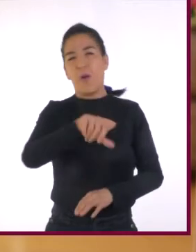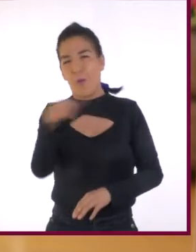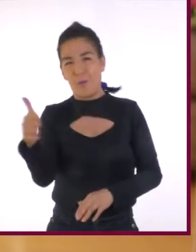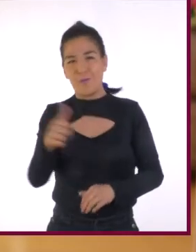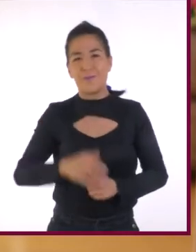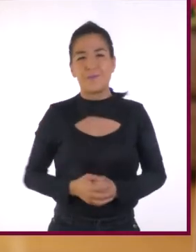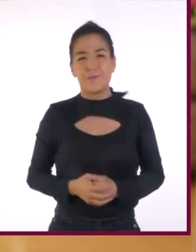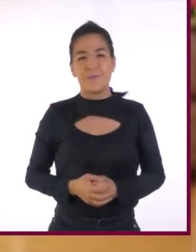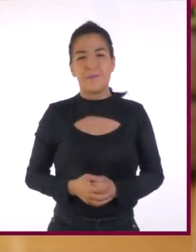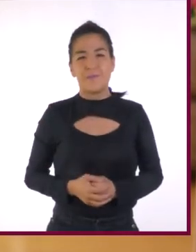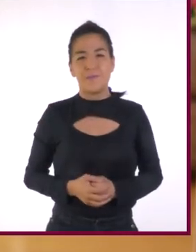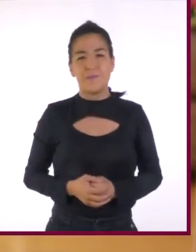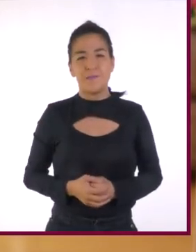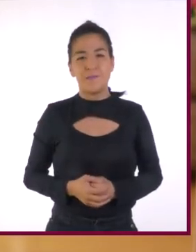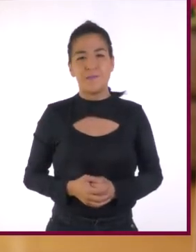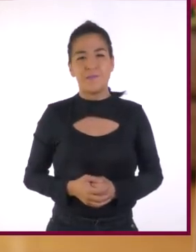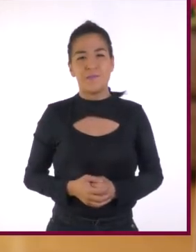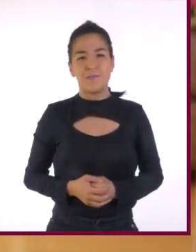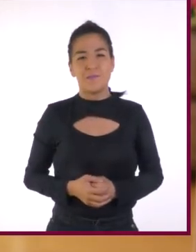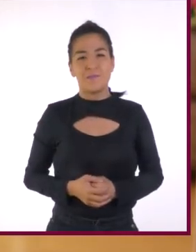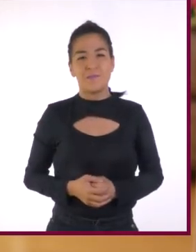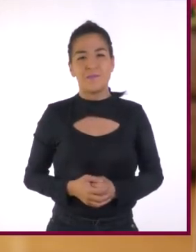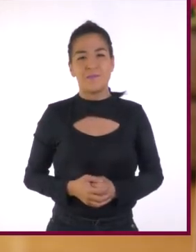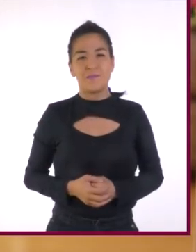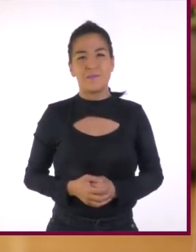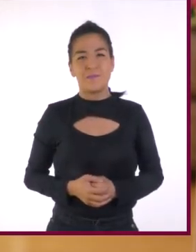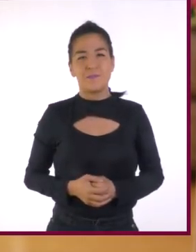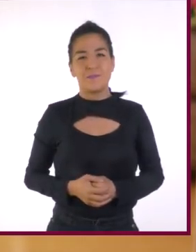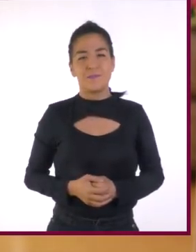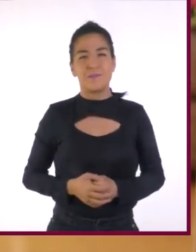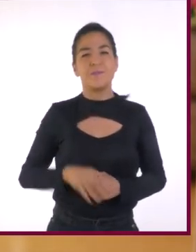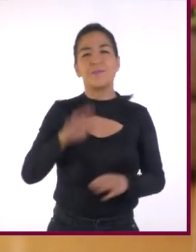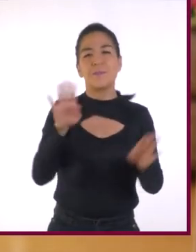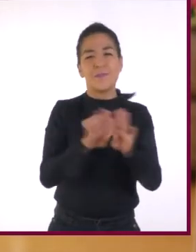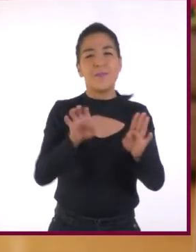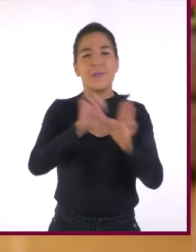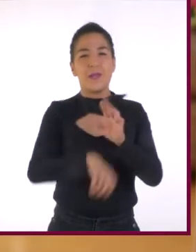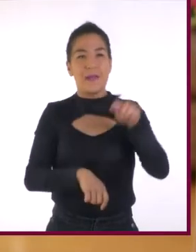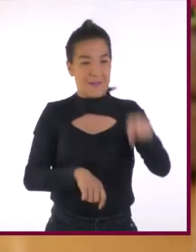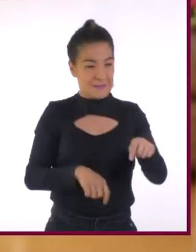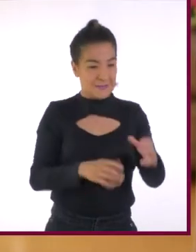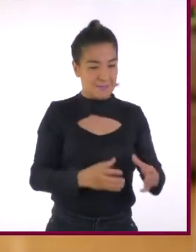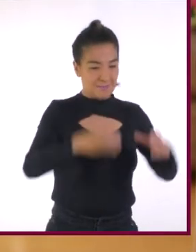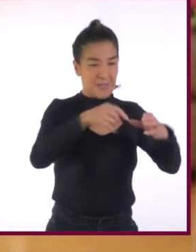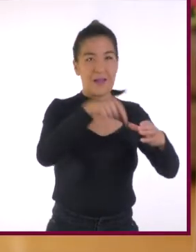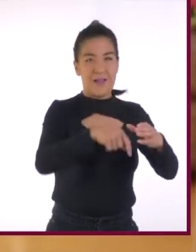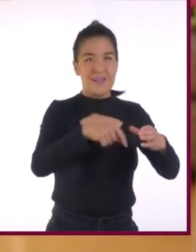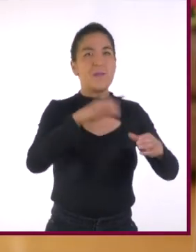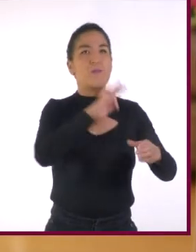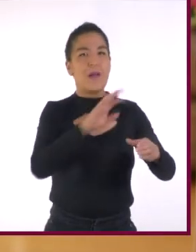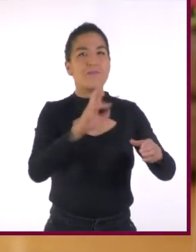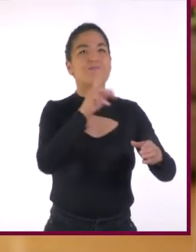importantes y a lo mejor el centro de masa, que tiene que ver más con la gravedad, pues no va a ser lo más relevante a calcular. En